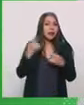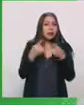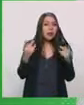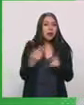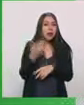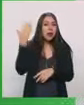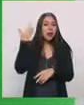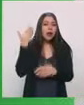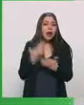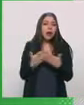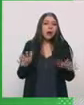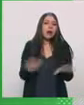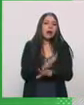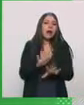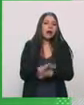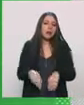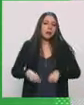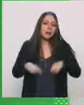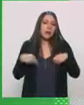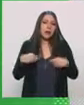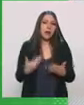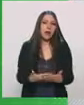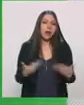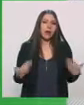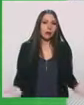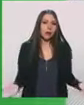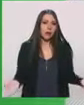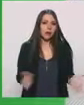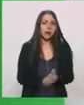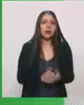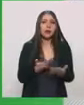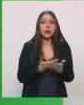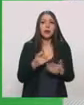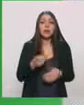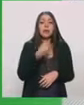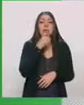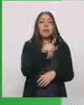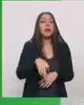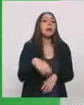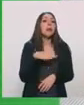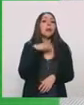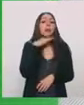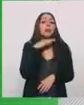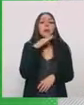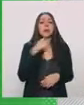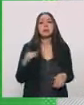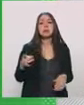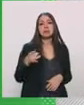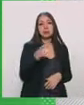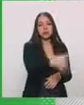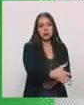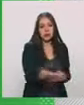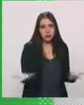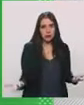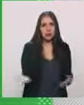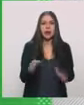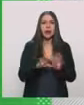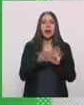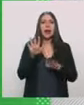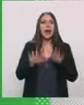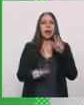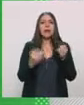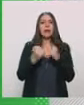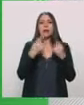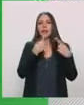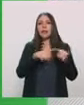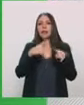aplica mucho el dicho de camarón que se duerme, se lo lleva la corriente. No, la presencia de los pecados capitales, ¿no? La avaricia, la gula, el